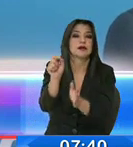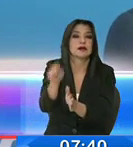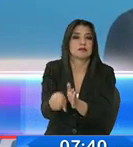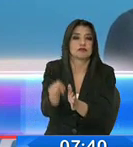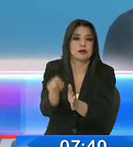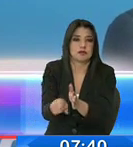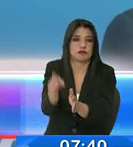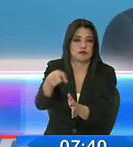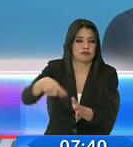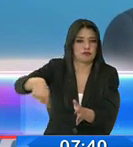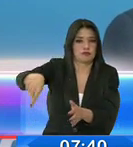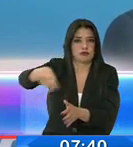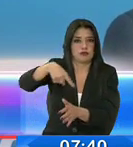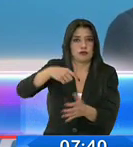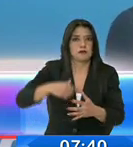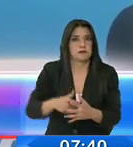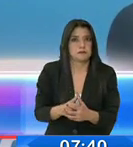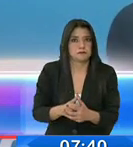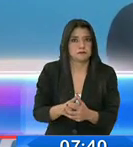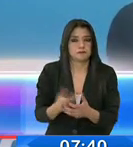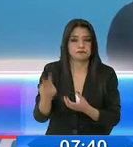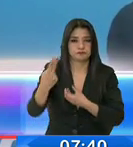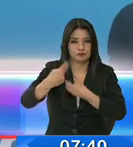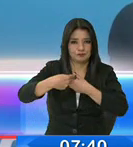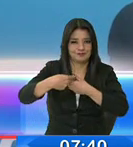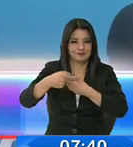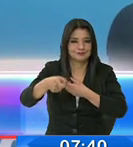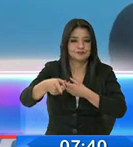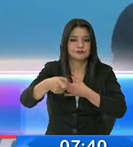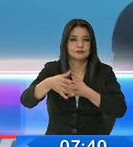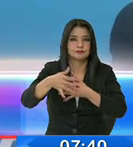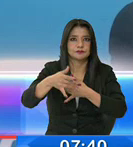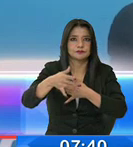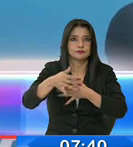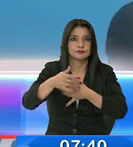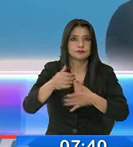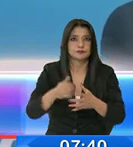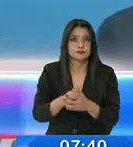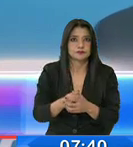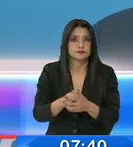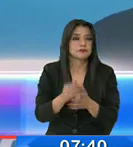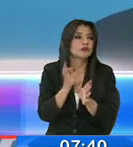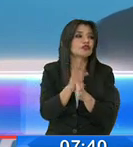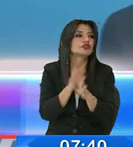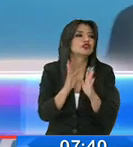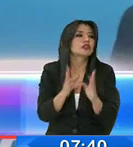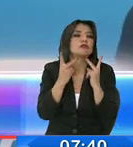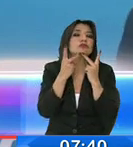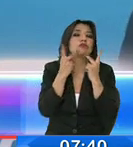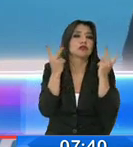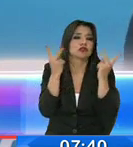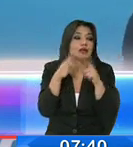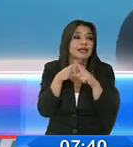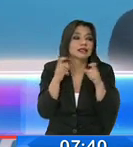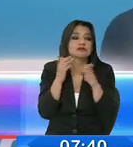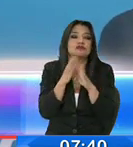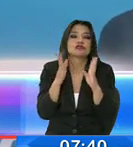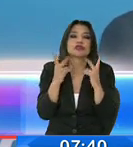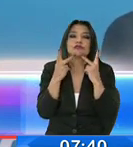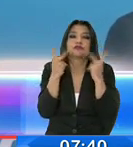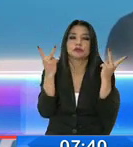aquellos que forman parte del que son actores políticos porque los